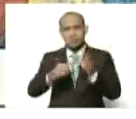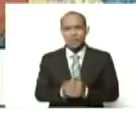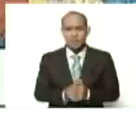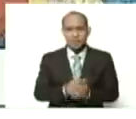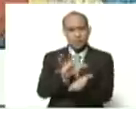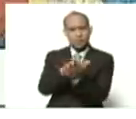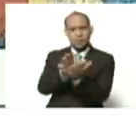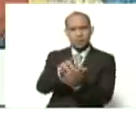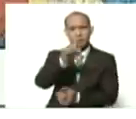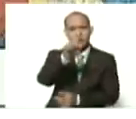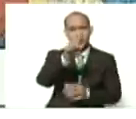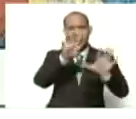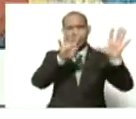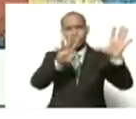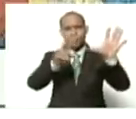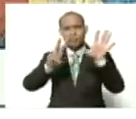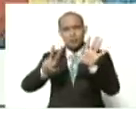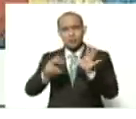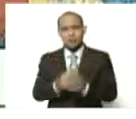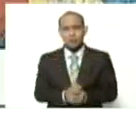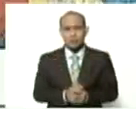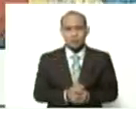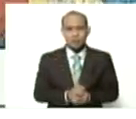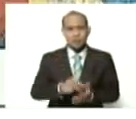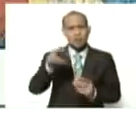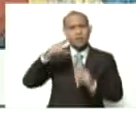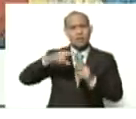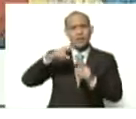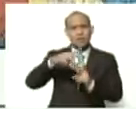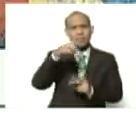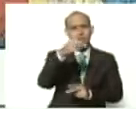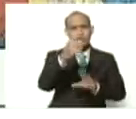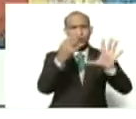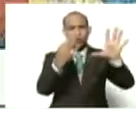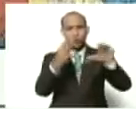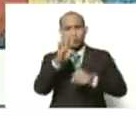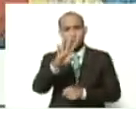Esparta 193, Táchira 184.